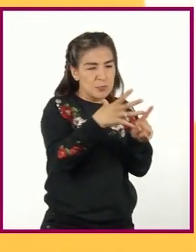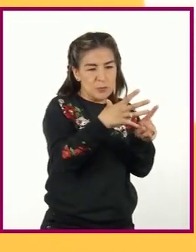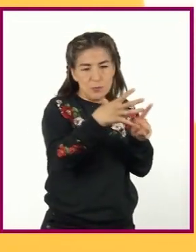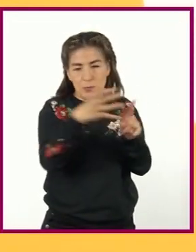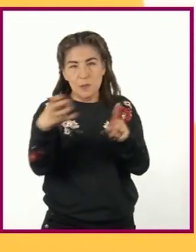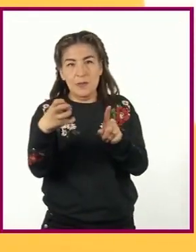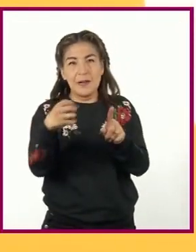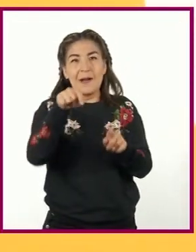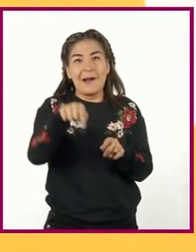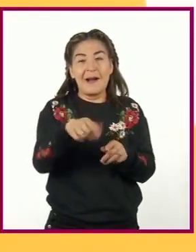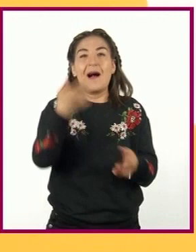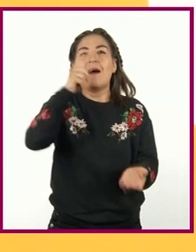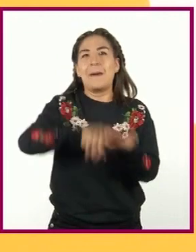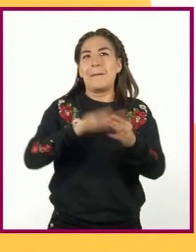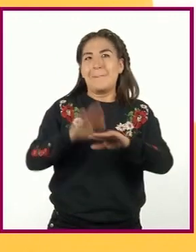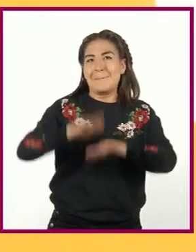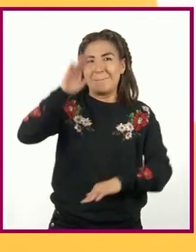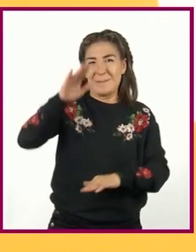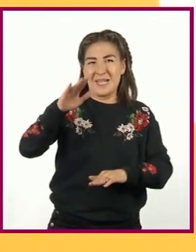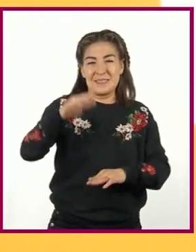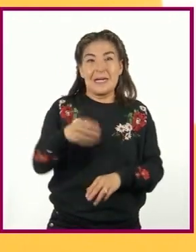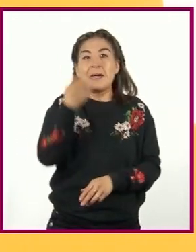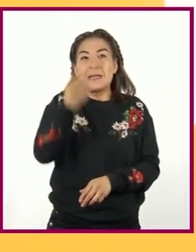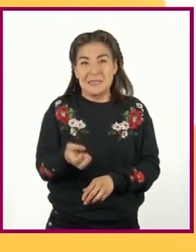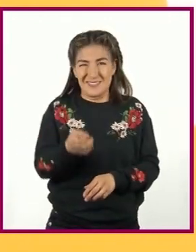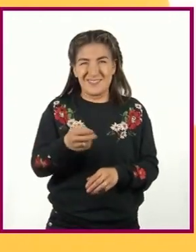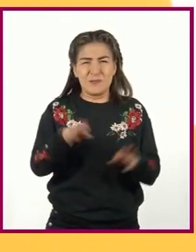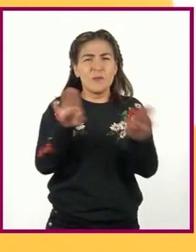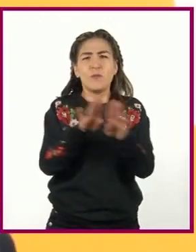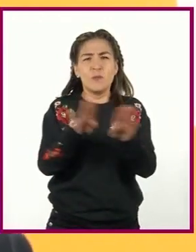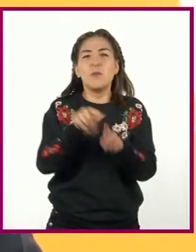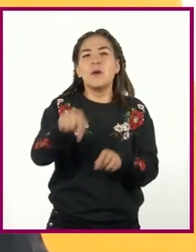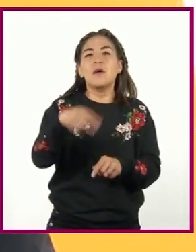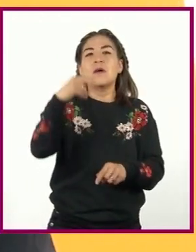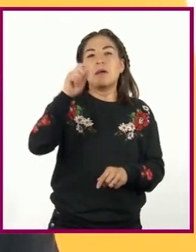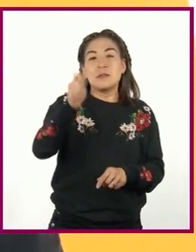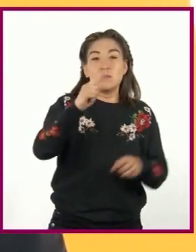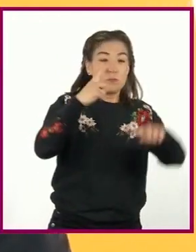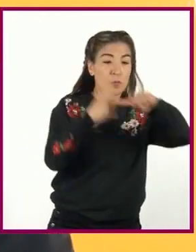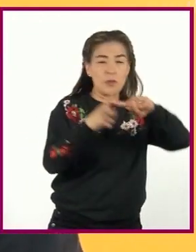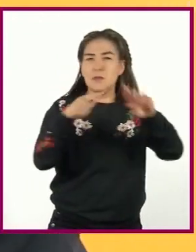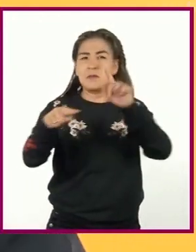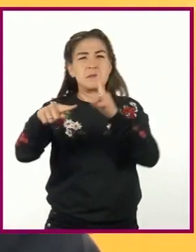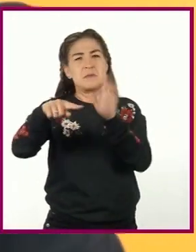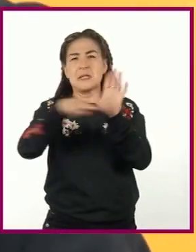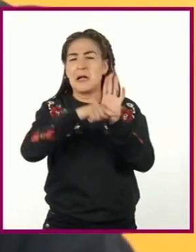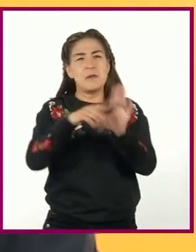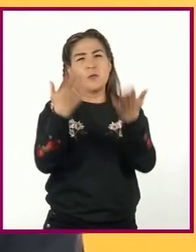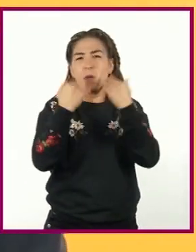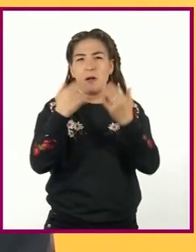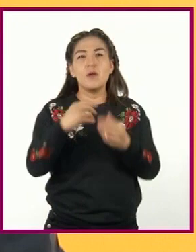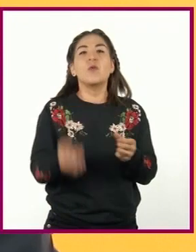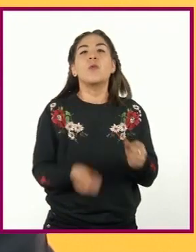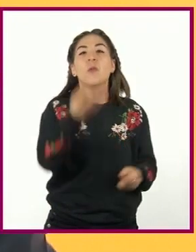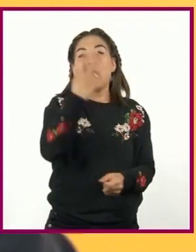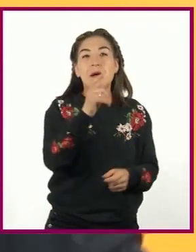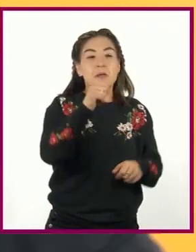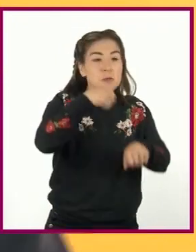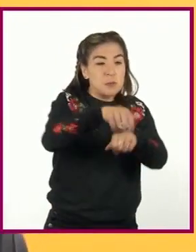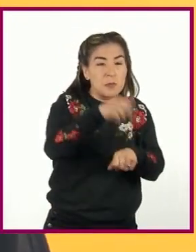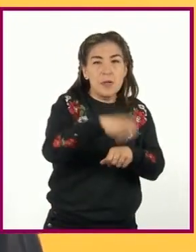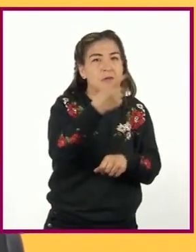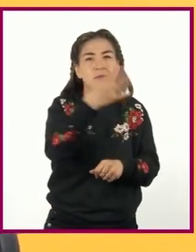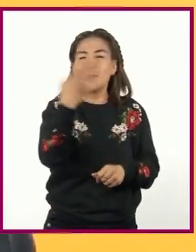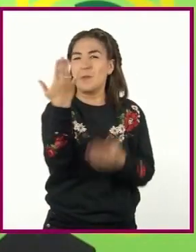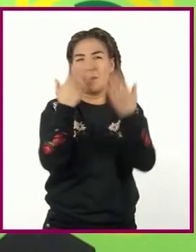la apertura será mayor. Este aparato no indica si la carga es positiva o negativa, tampoco la cantidad de carga eléctrica que